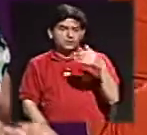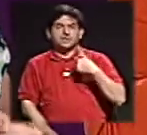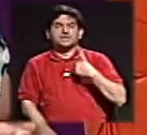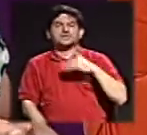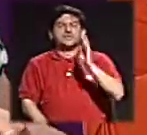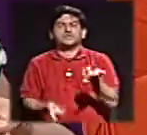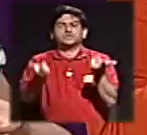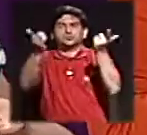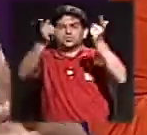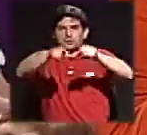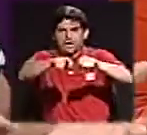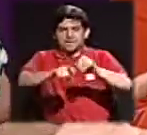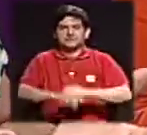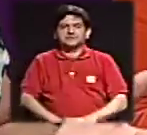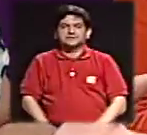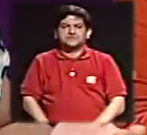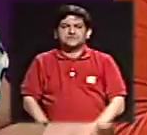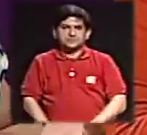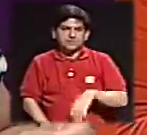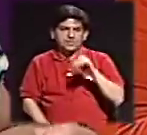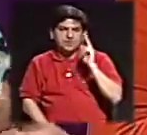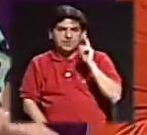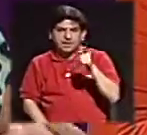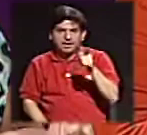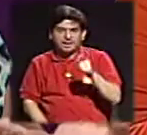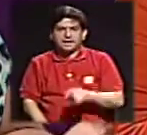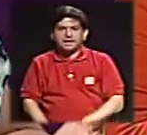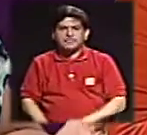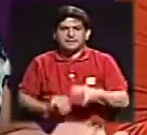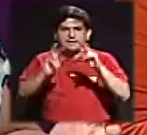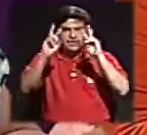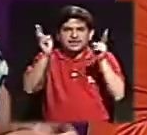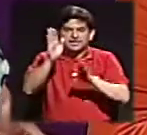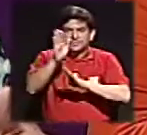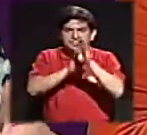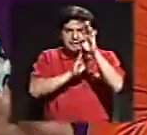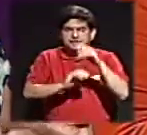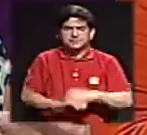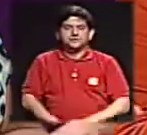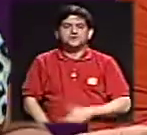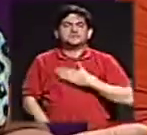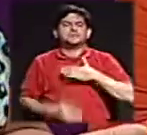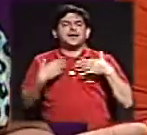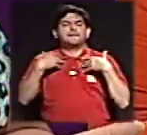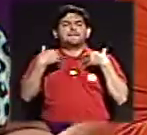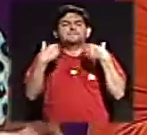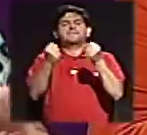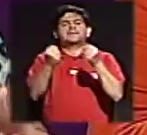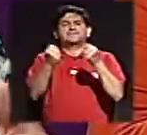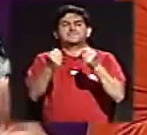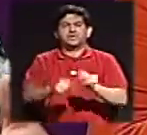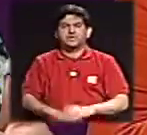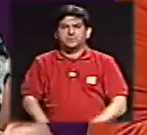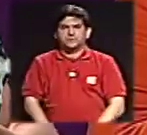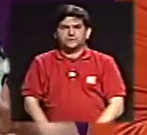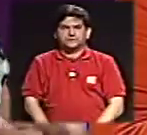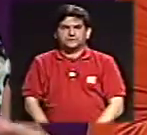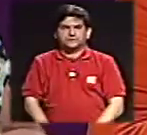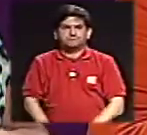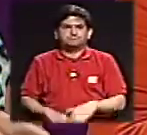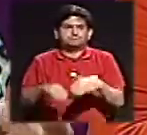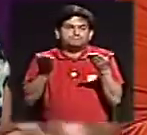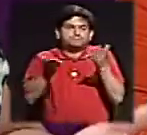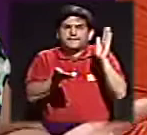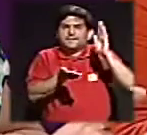presenta su caso, ella, el tema que desarrolla es: mi salud está siendo